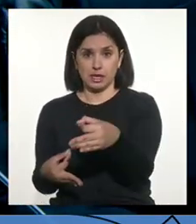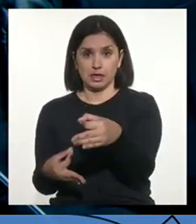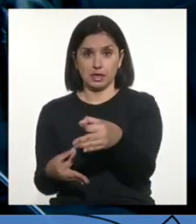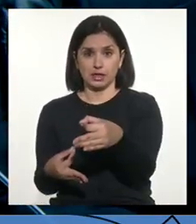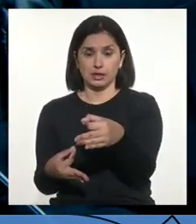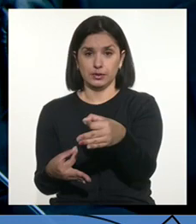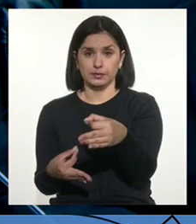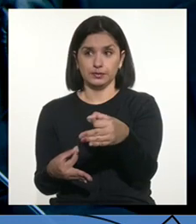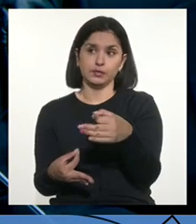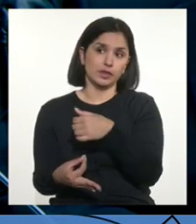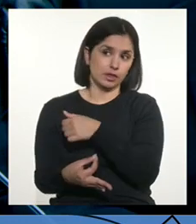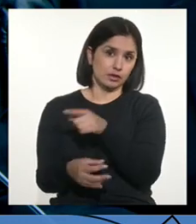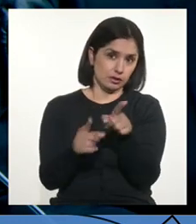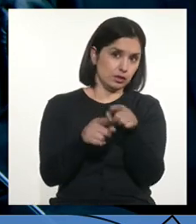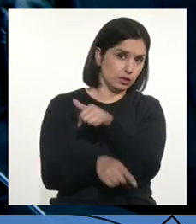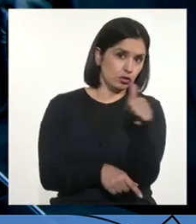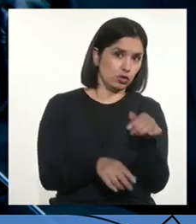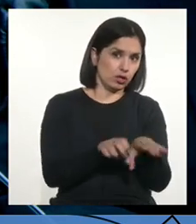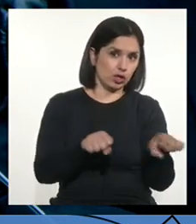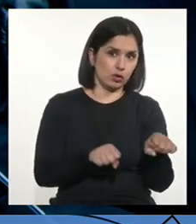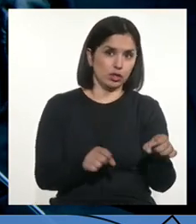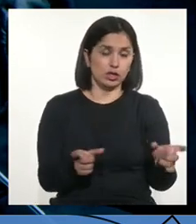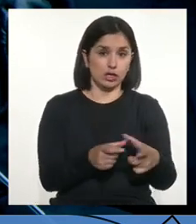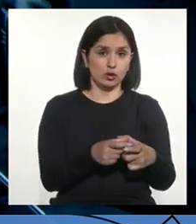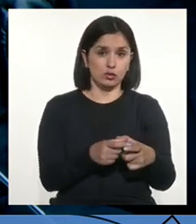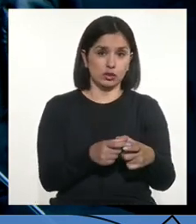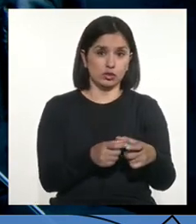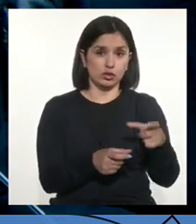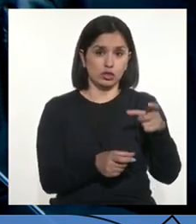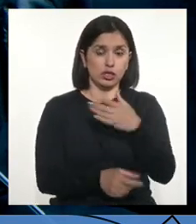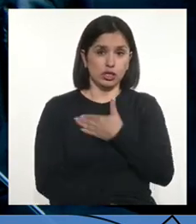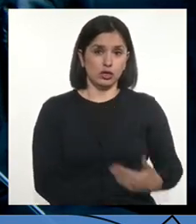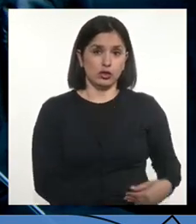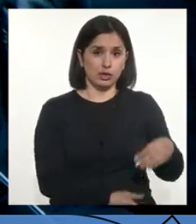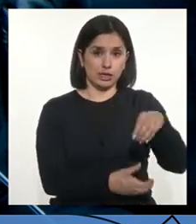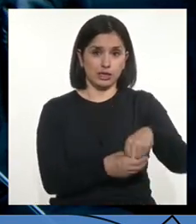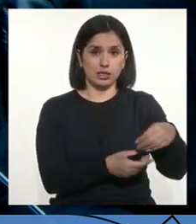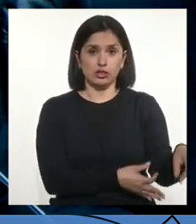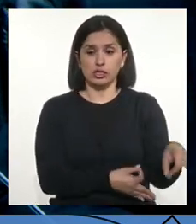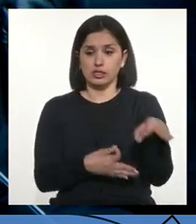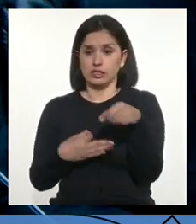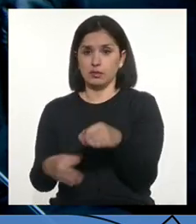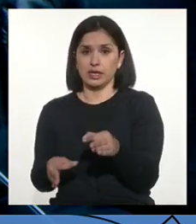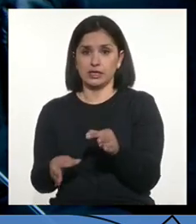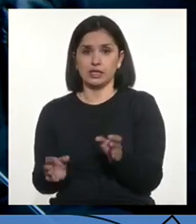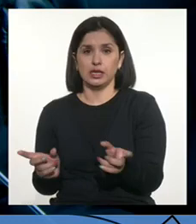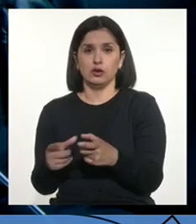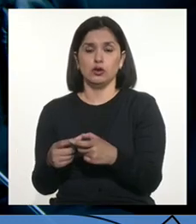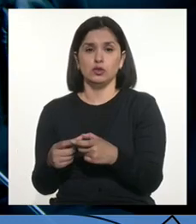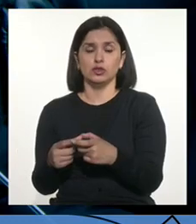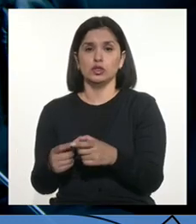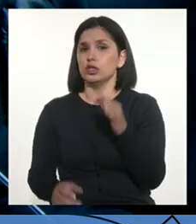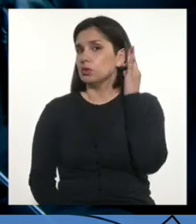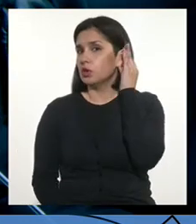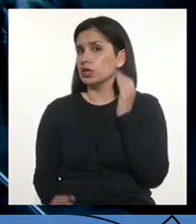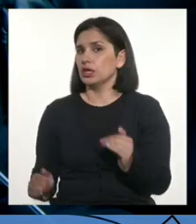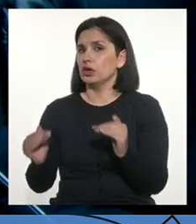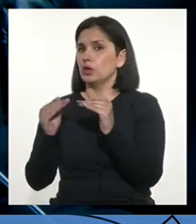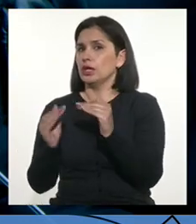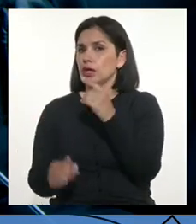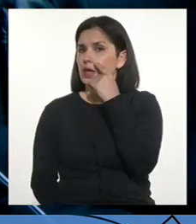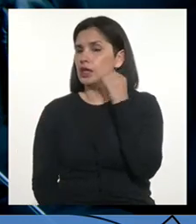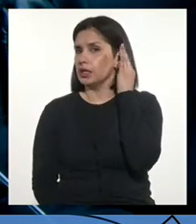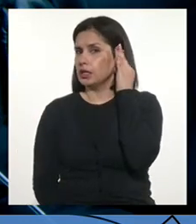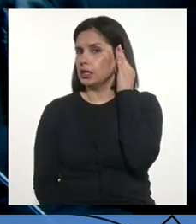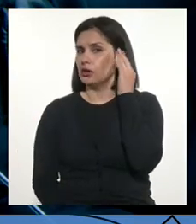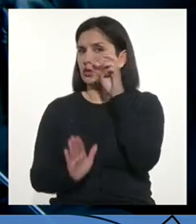la sala desde la comisión de gobierno interior a la comisión de equidad de mujeres y equidad de género porque es un proyecto de ley